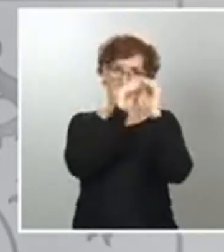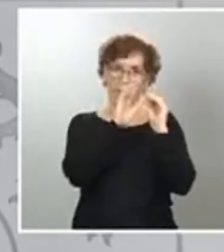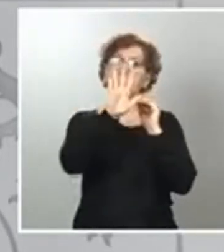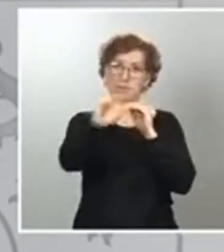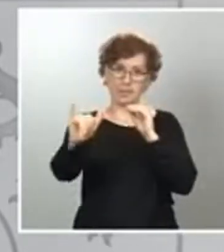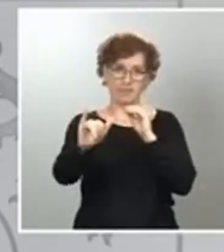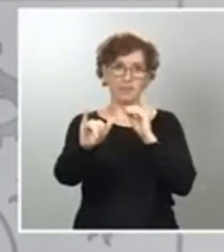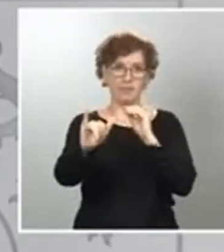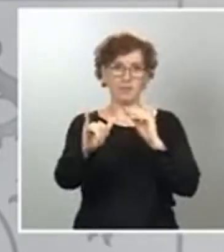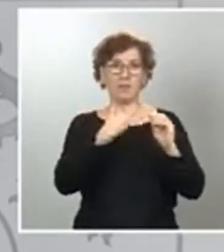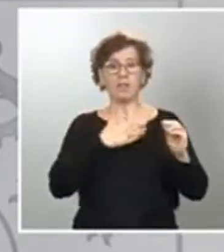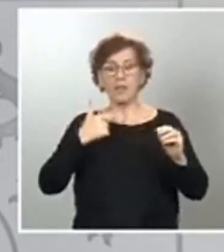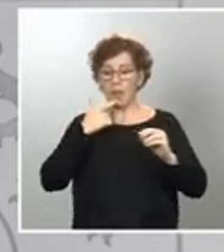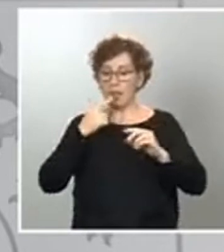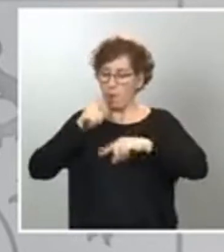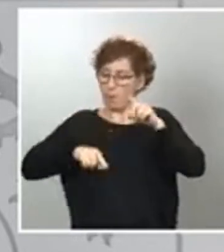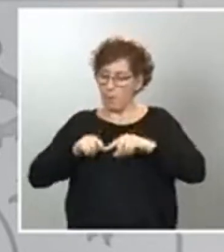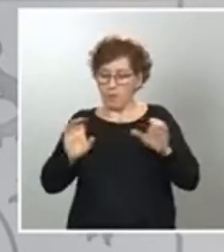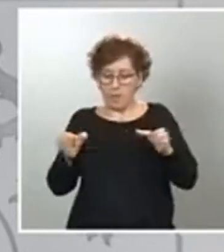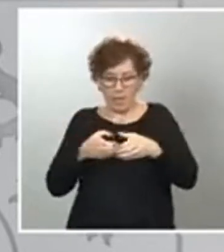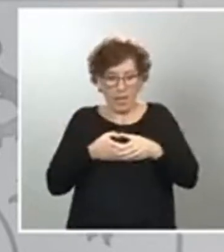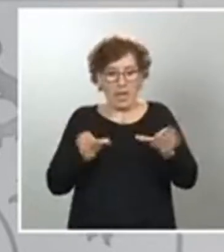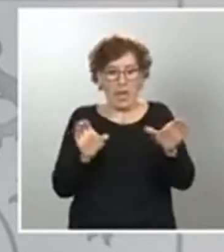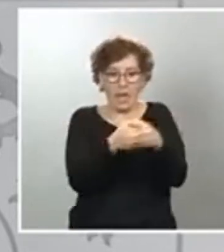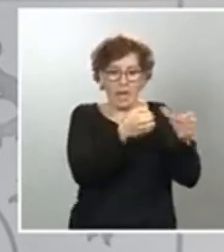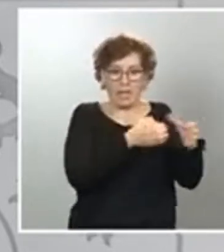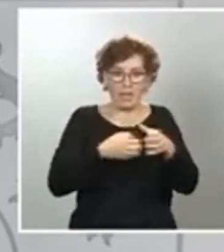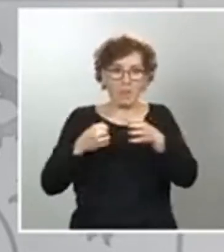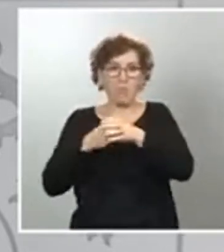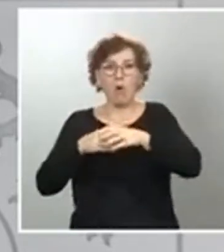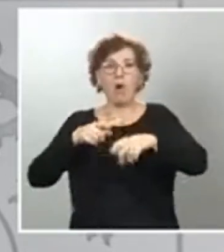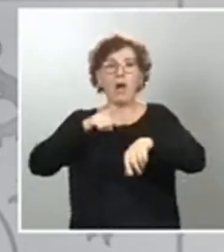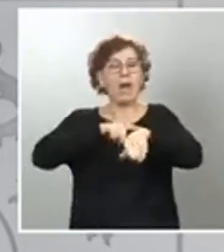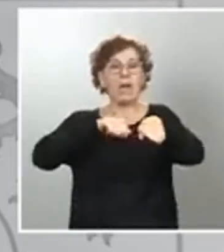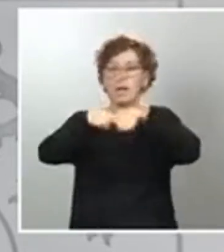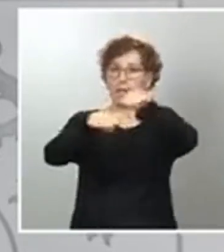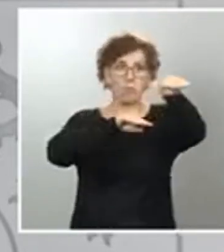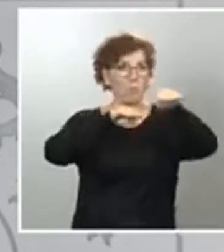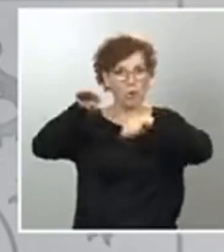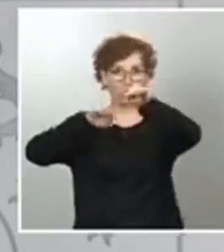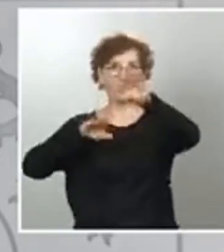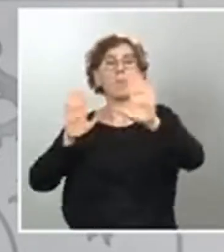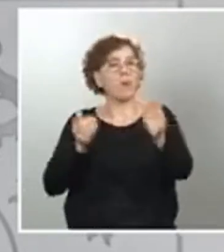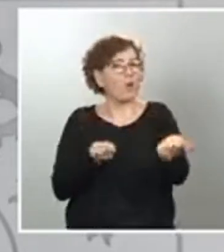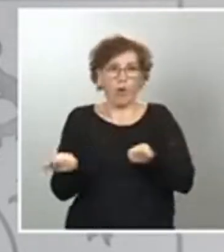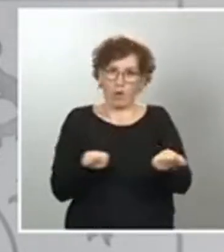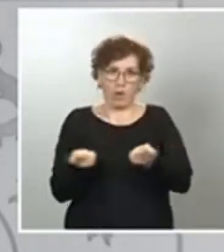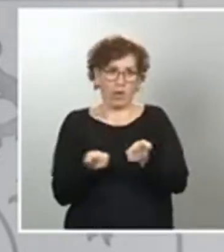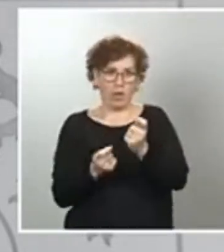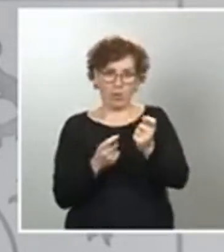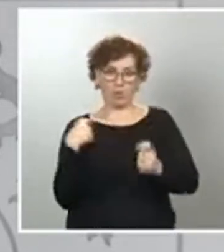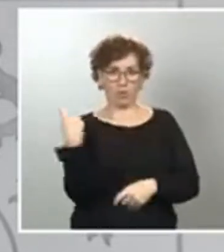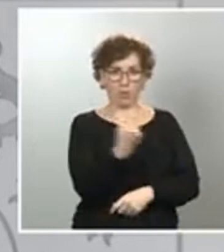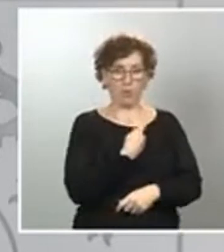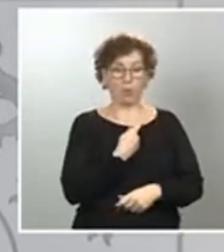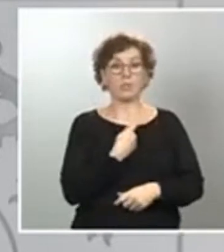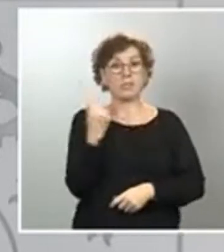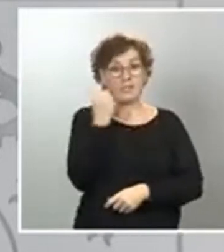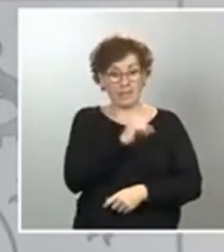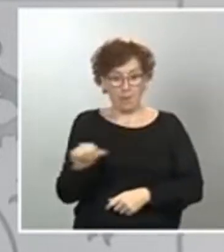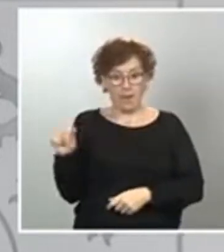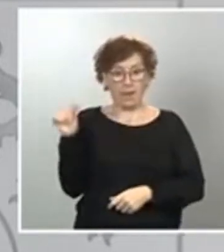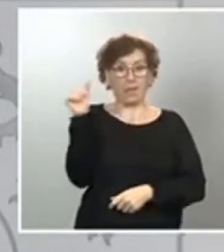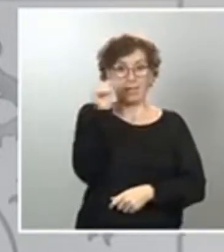descenderemos a distintas velocidades, de forma asimétrica, pero lo vamos a hacer de forma coordinada. Mediremos cada semana, semana a